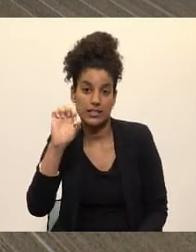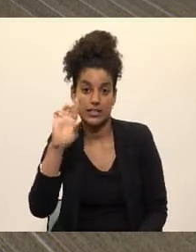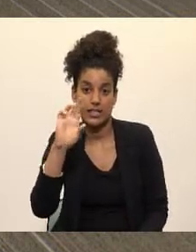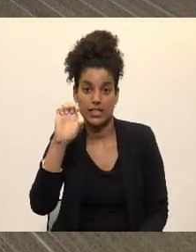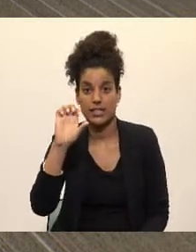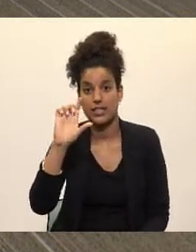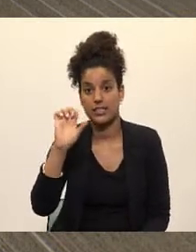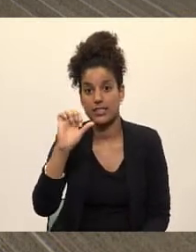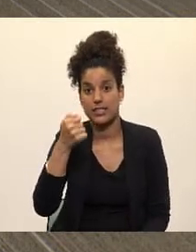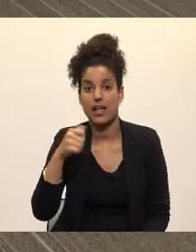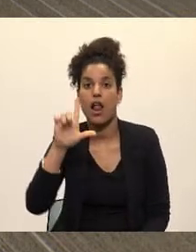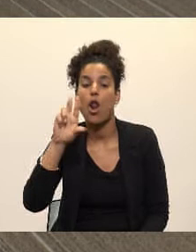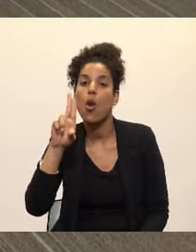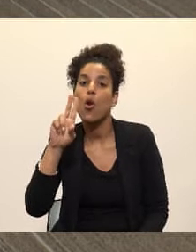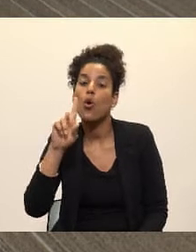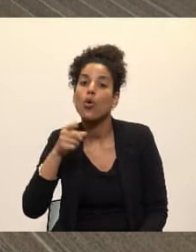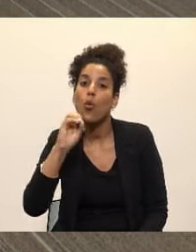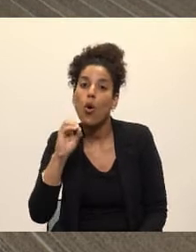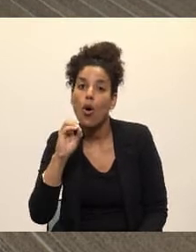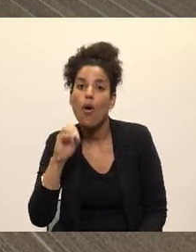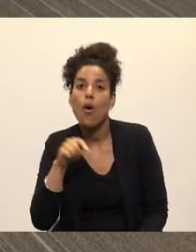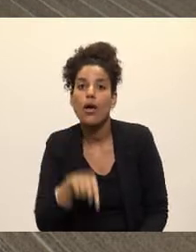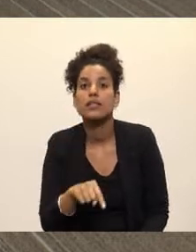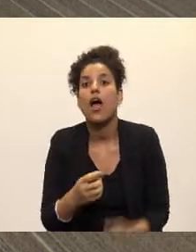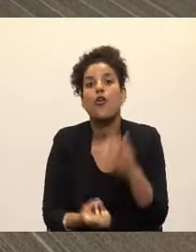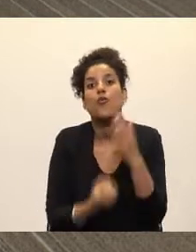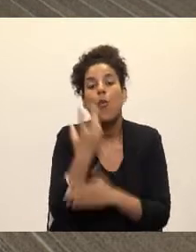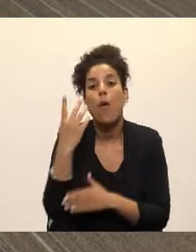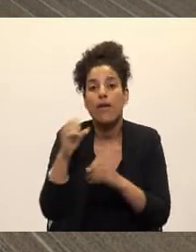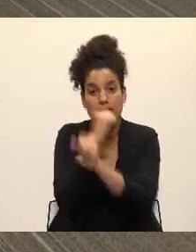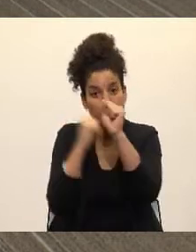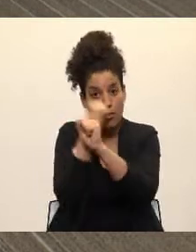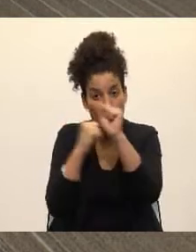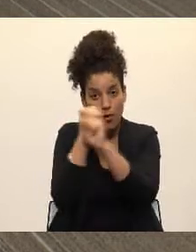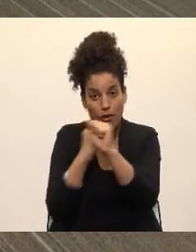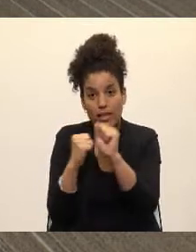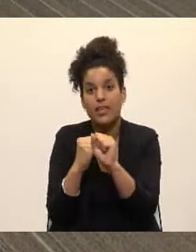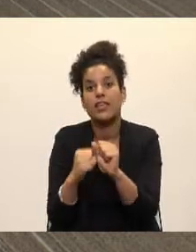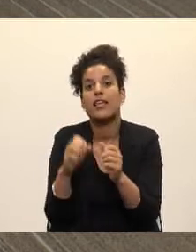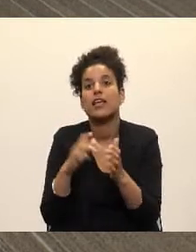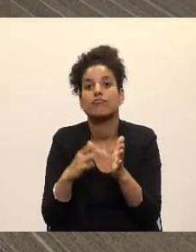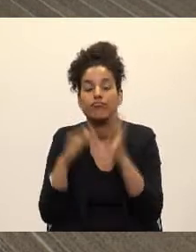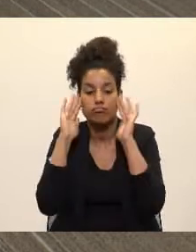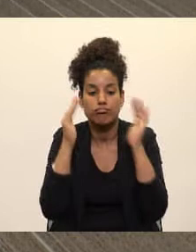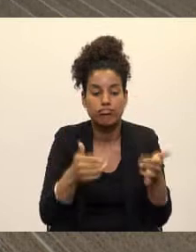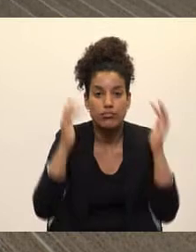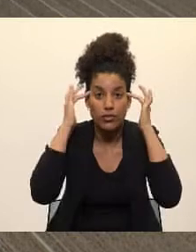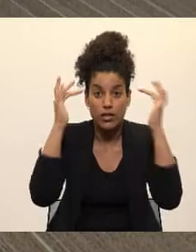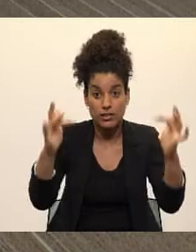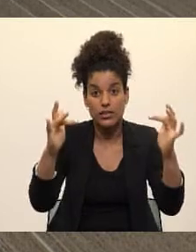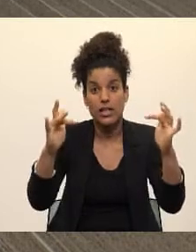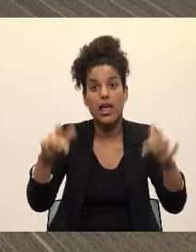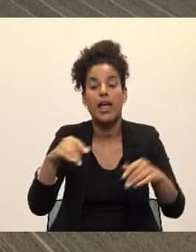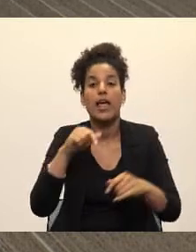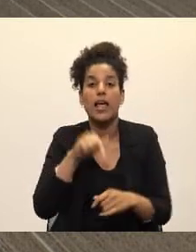voy a presentar. María Teresa es magíster en Nuevas Tecnologías Aplicadas a la Educación de la Universidad de Barcelona y licenciada en Ciencias